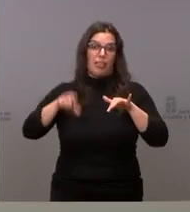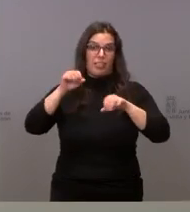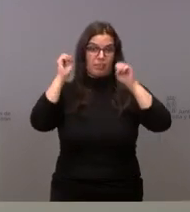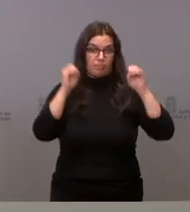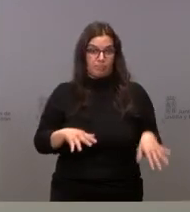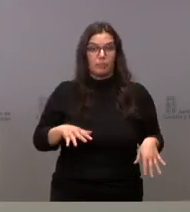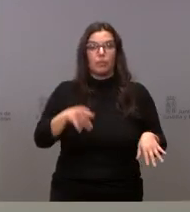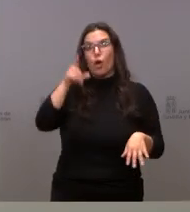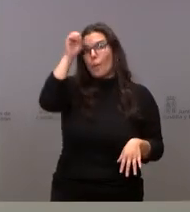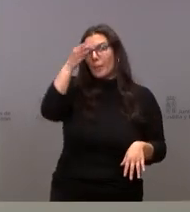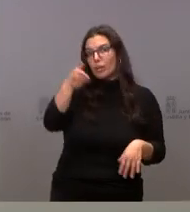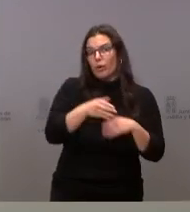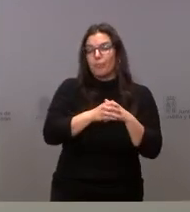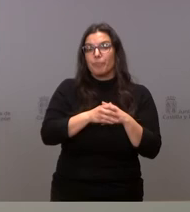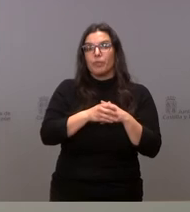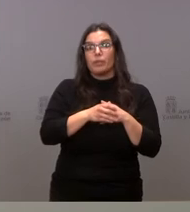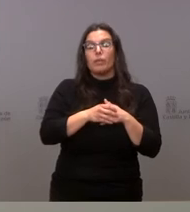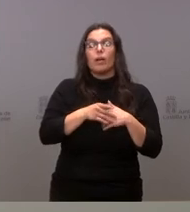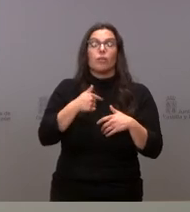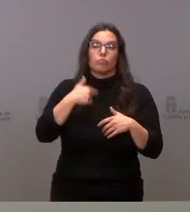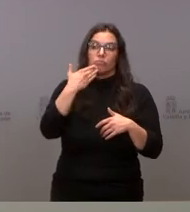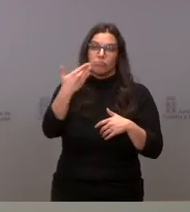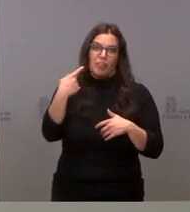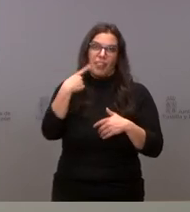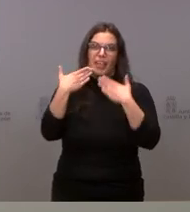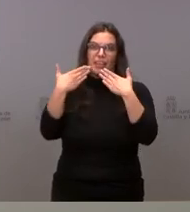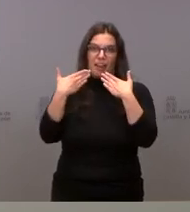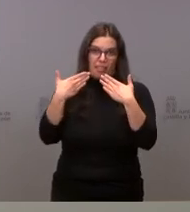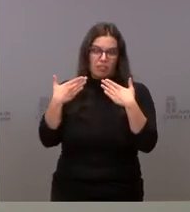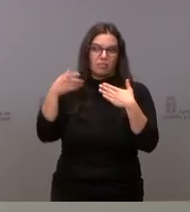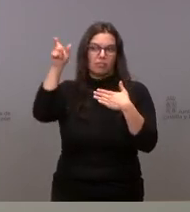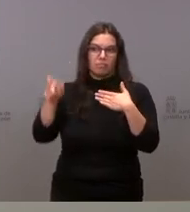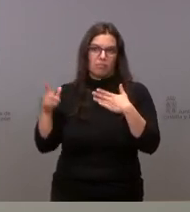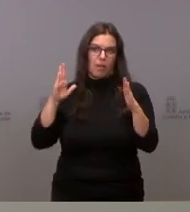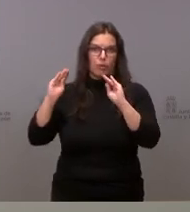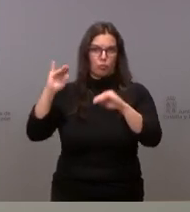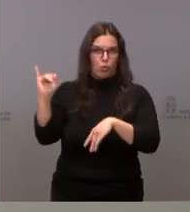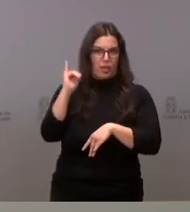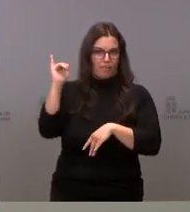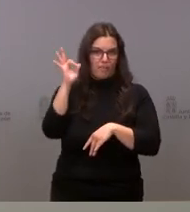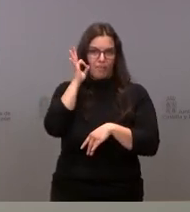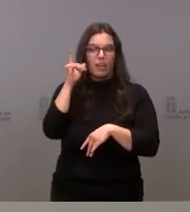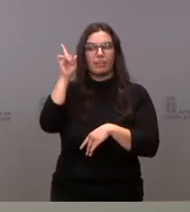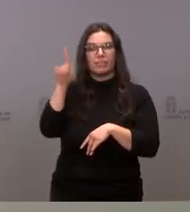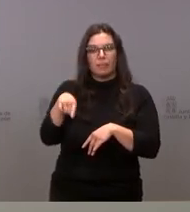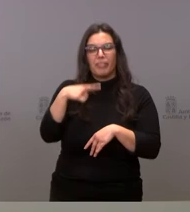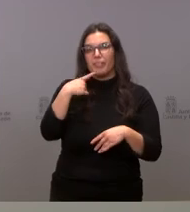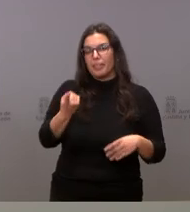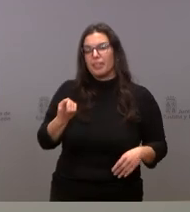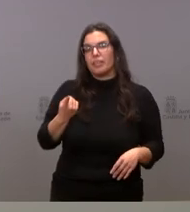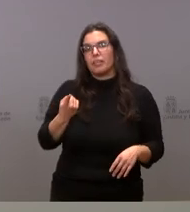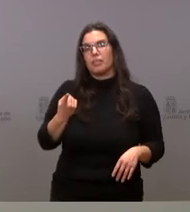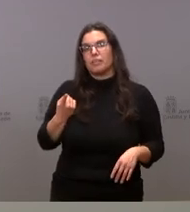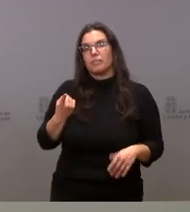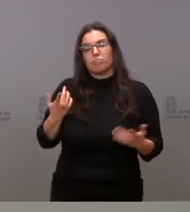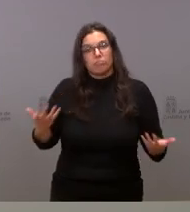trabajo que ha realizado en el tiempo que ha sido jefa de epidemiología y en segundo lugar decirle que bueno